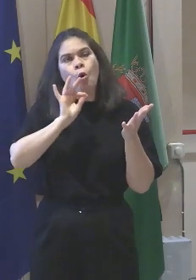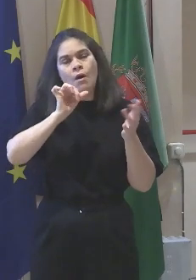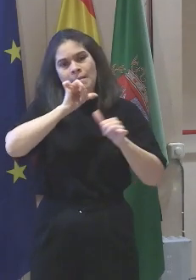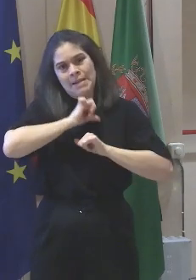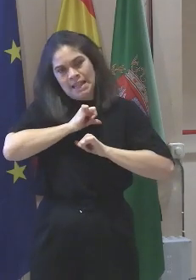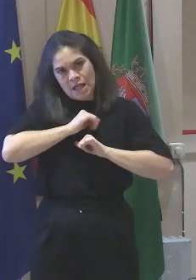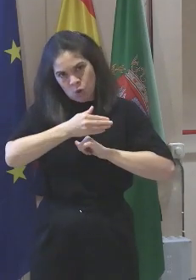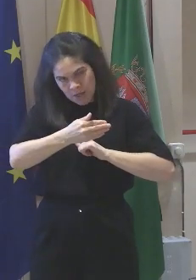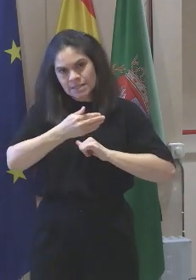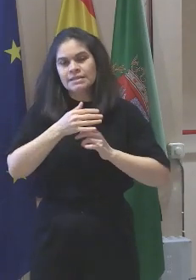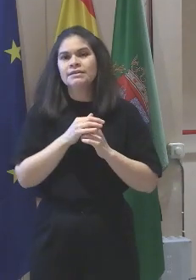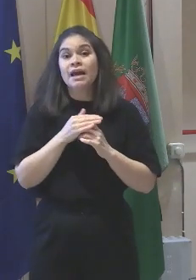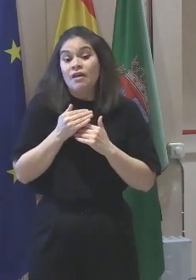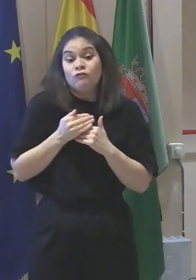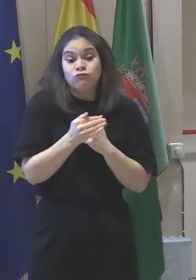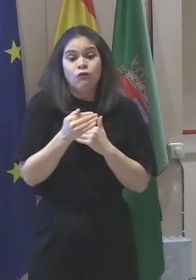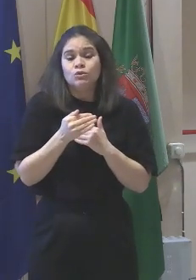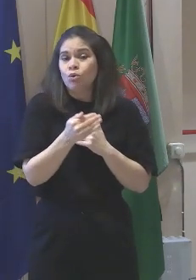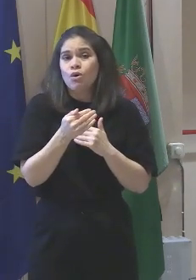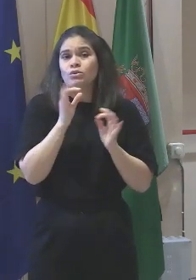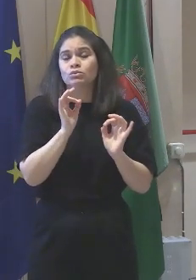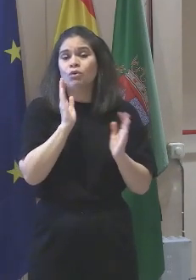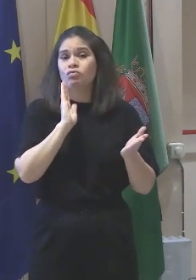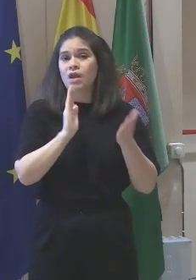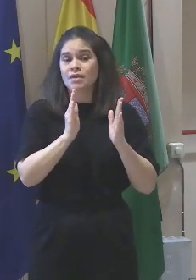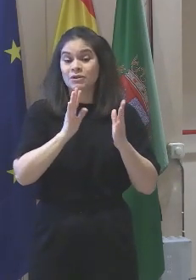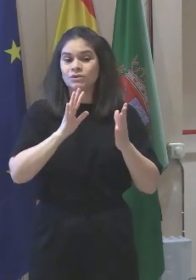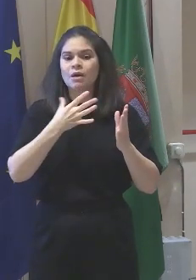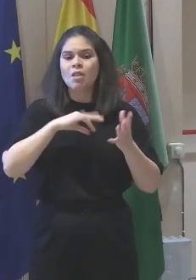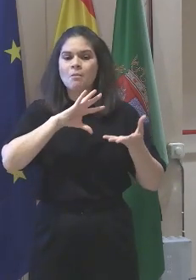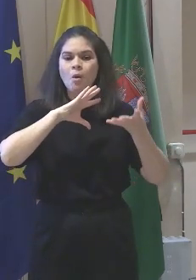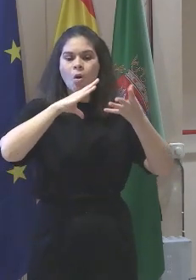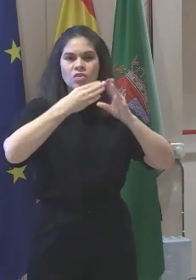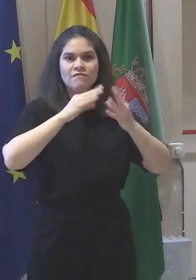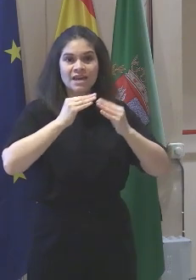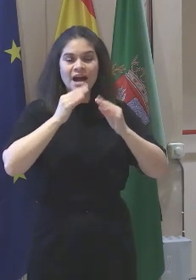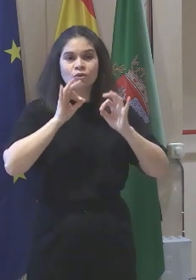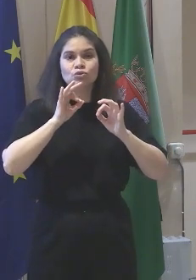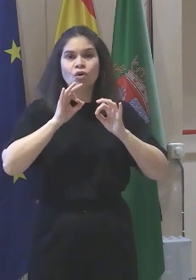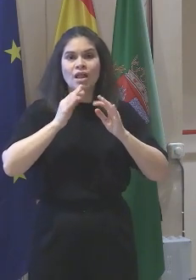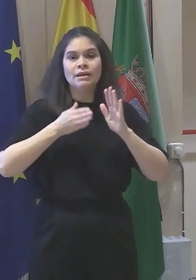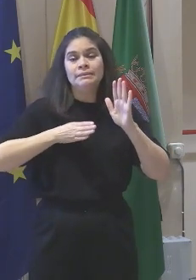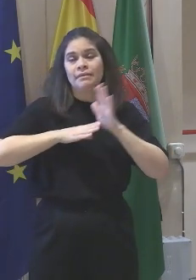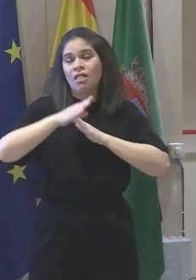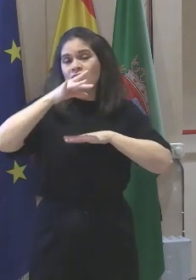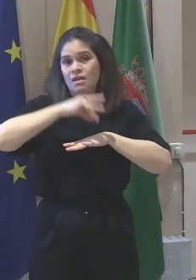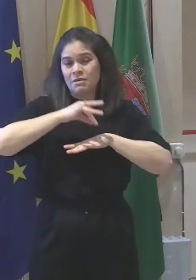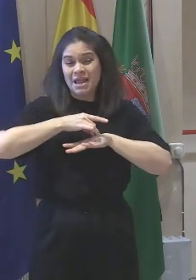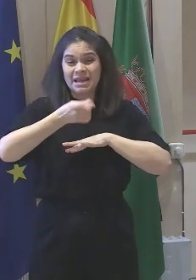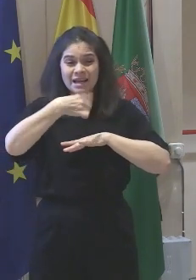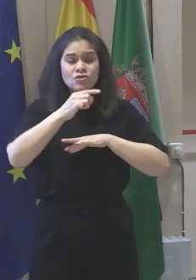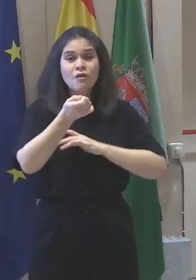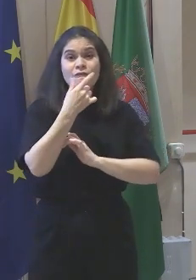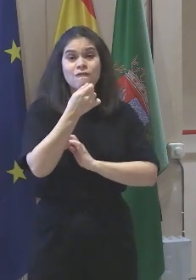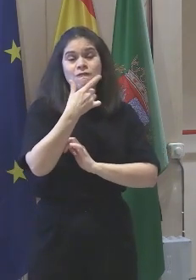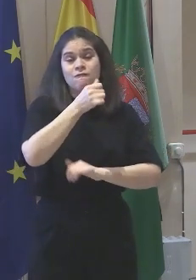esperanzadores en futuros tratamientos modificadores del curso de la enfermedad, esos fármacos que pueden actuar